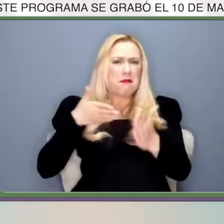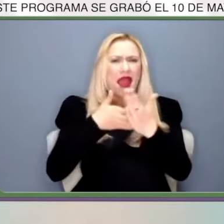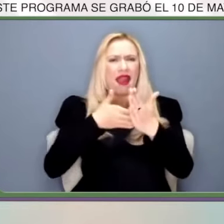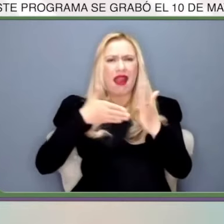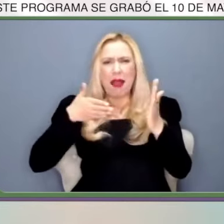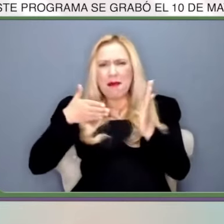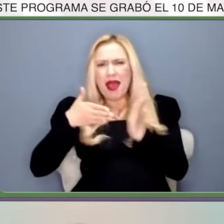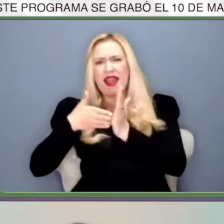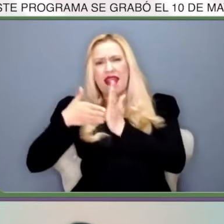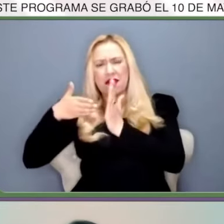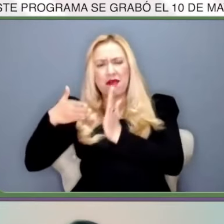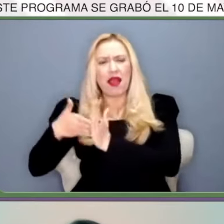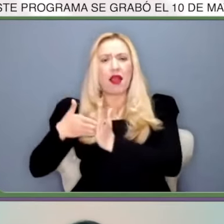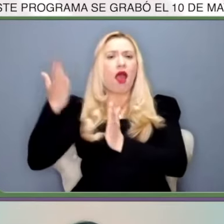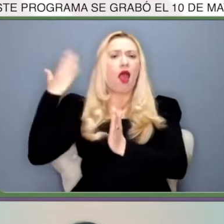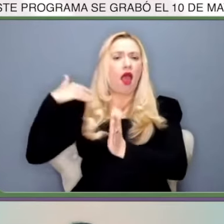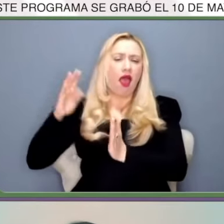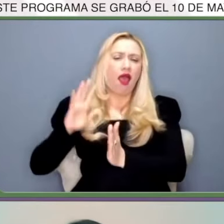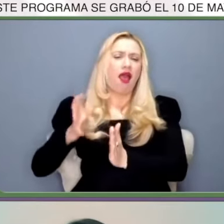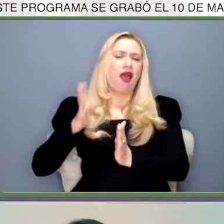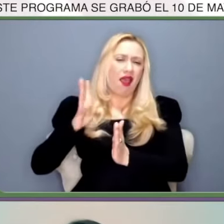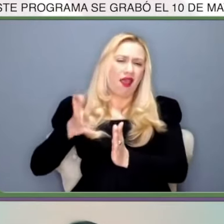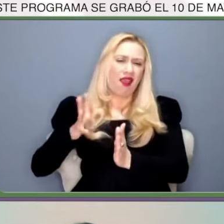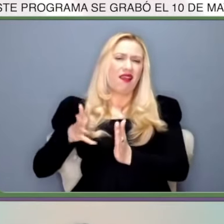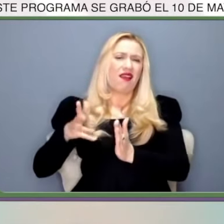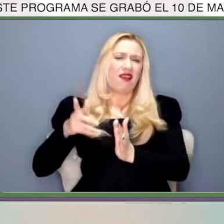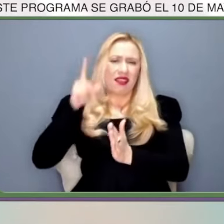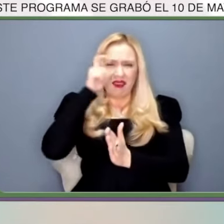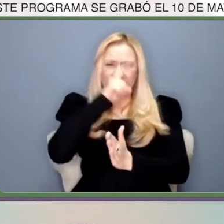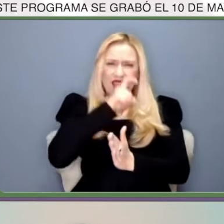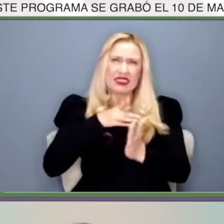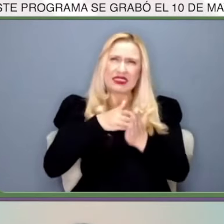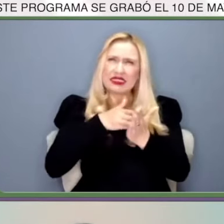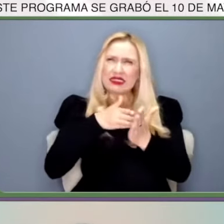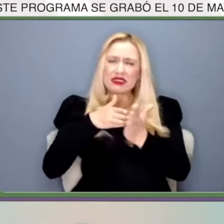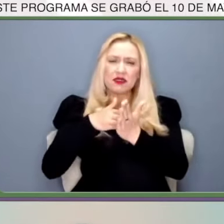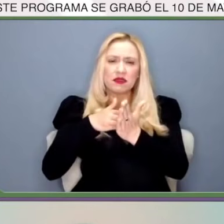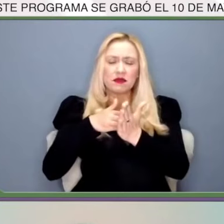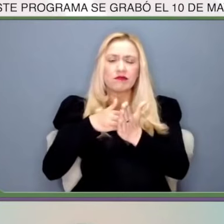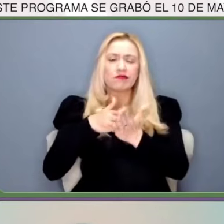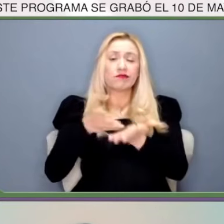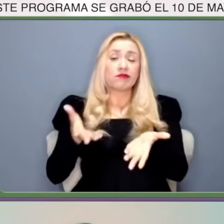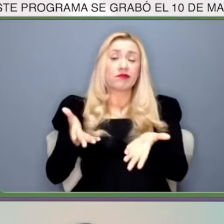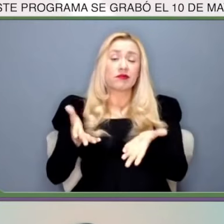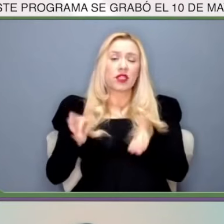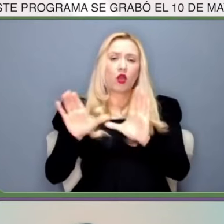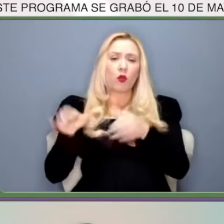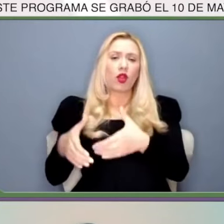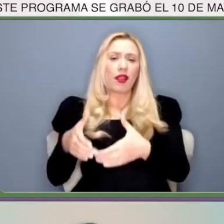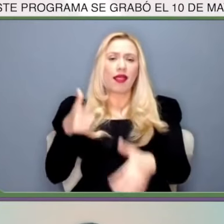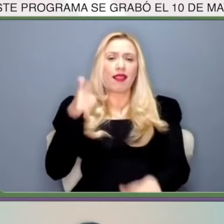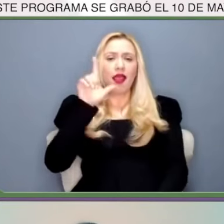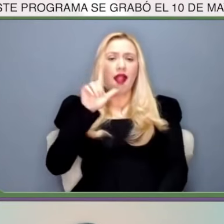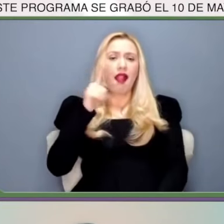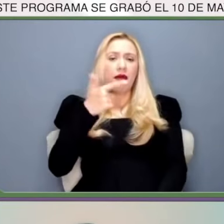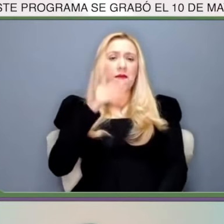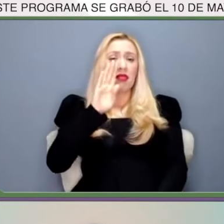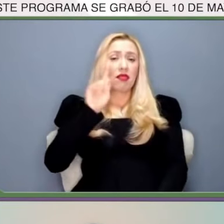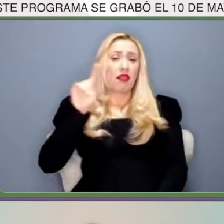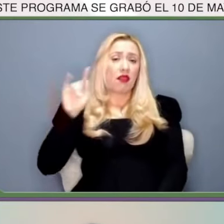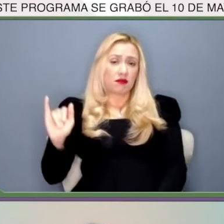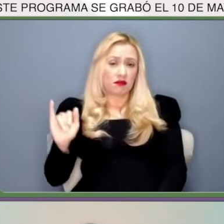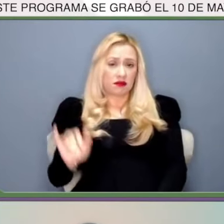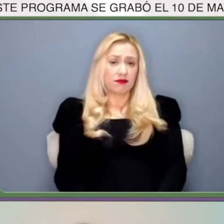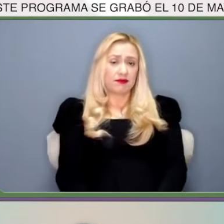y ya existentes en los grupos más vulnerables, dentro de ellos, por supuesto, la comunidad LGBT. Por ejemplo,